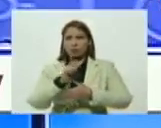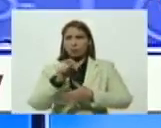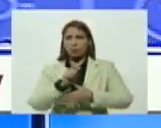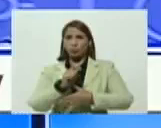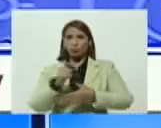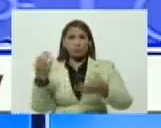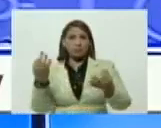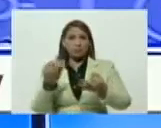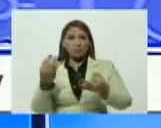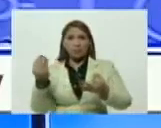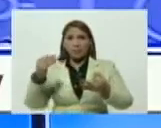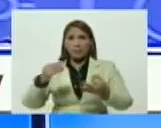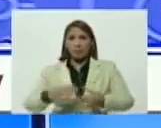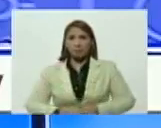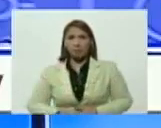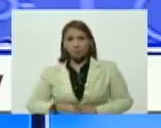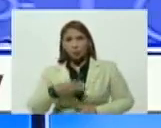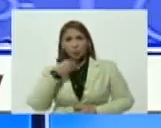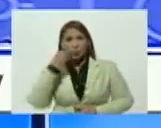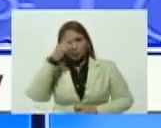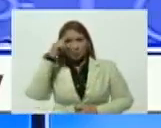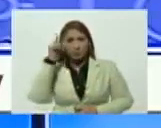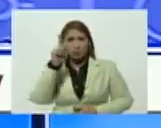JPSUV siempre da más.